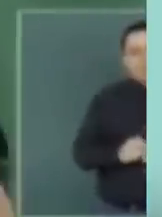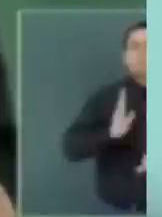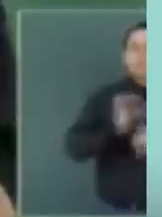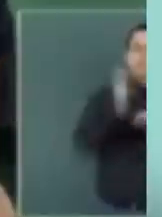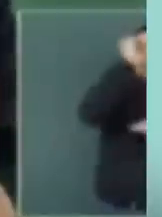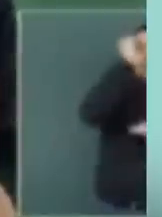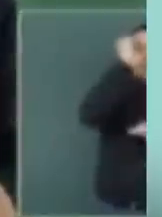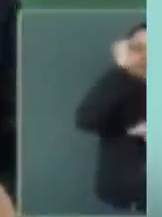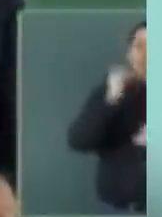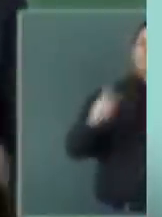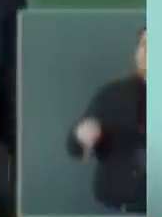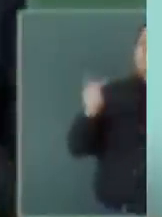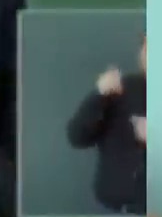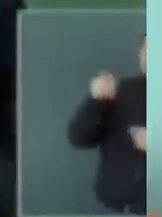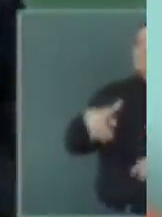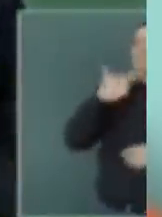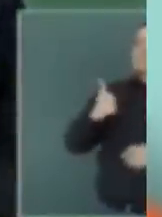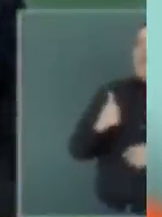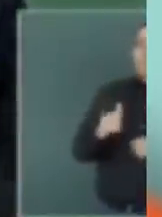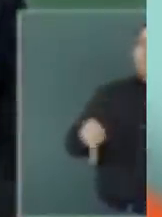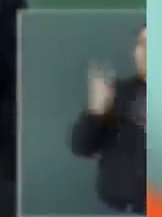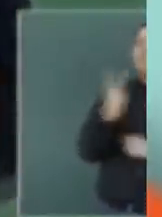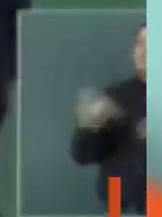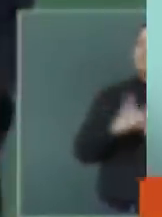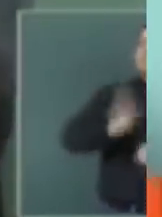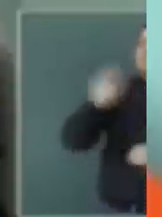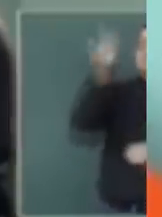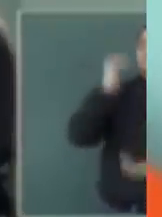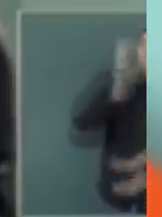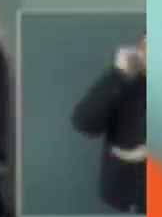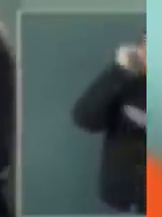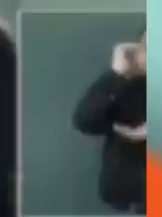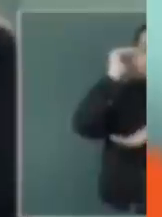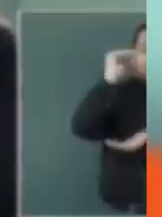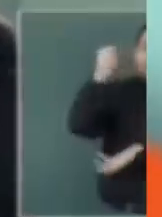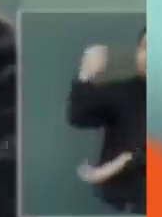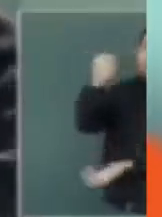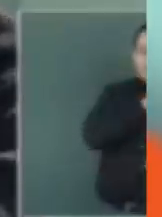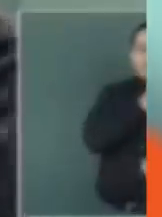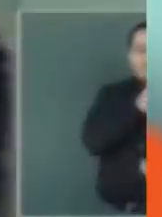más en la venta de una planta chatarra, que esto que